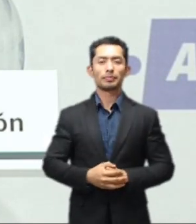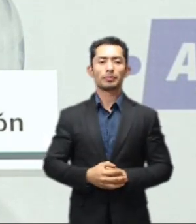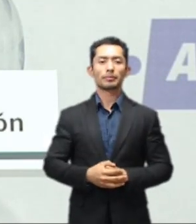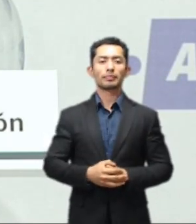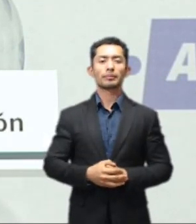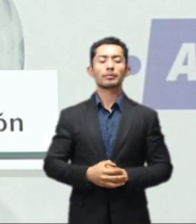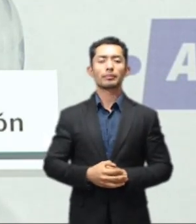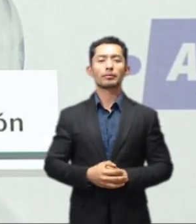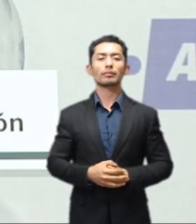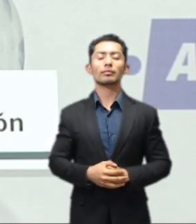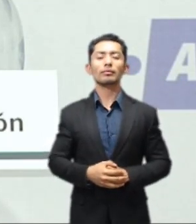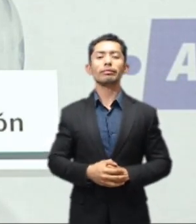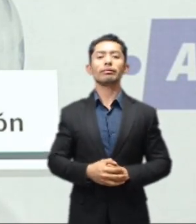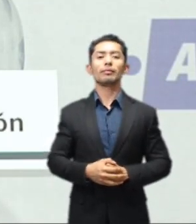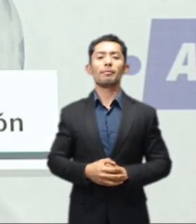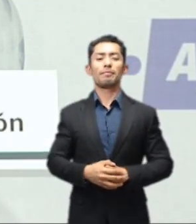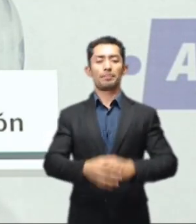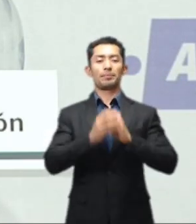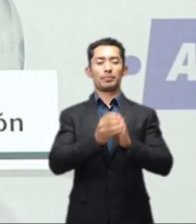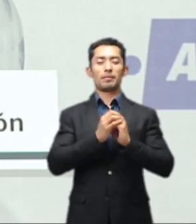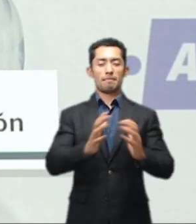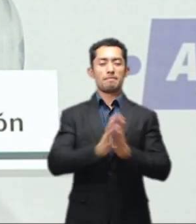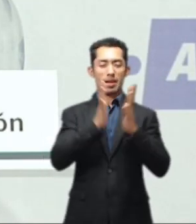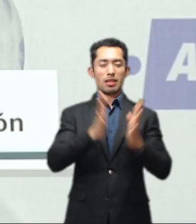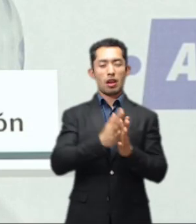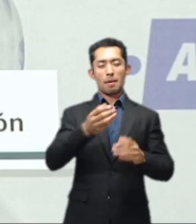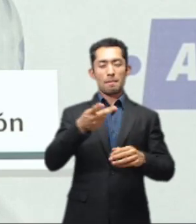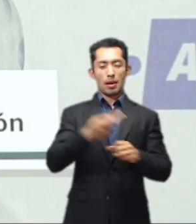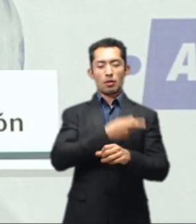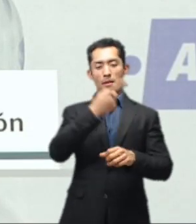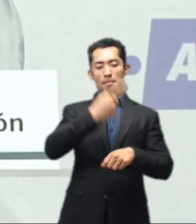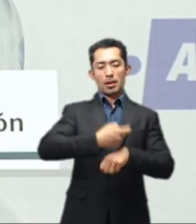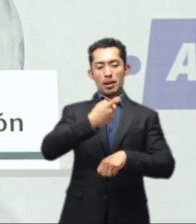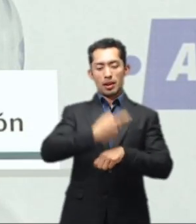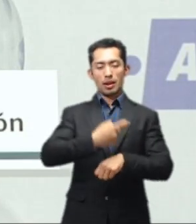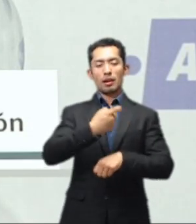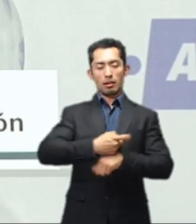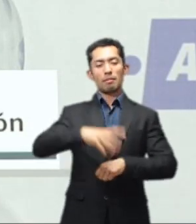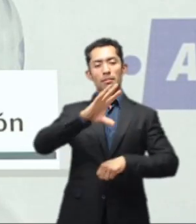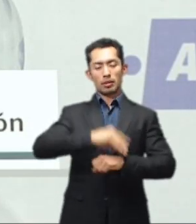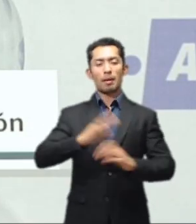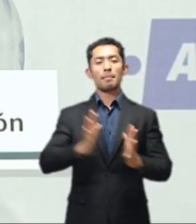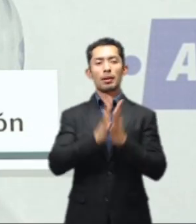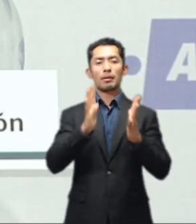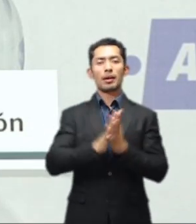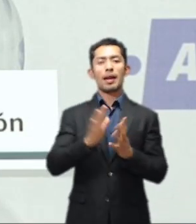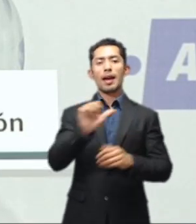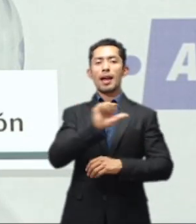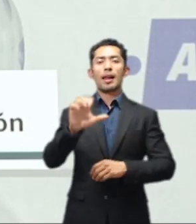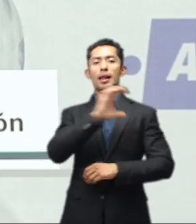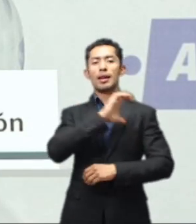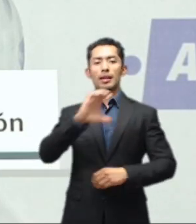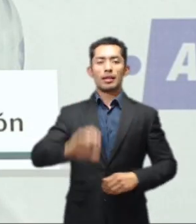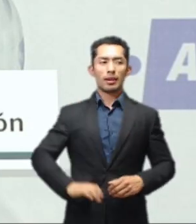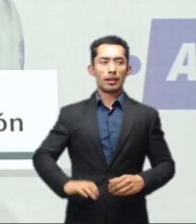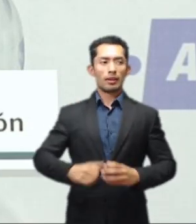segundos de acuerdo al orden de intervención le daremos el uso de la voz al candidato